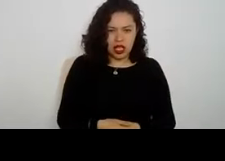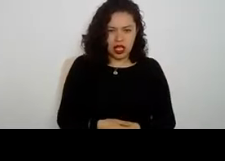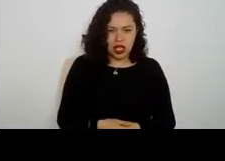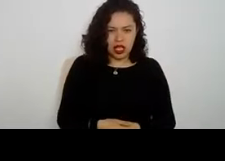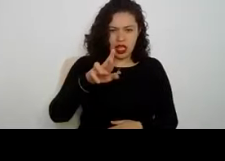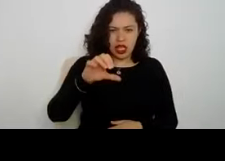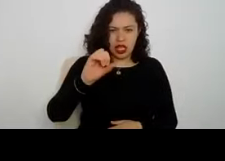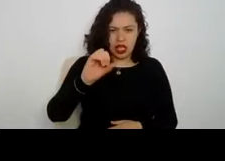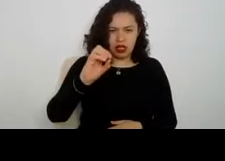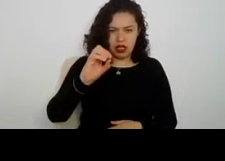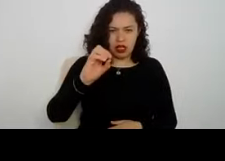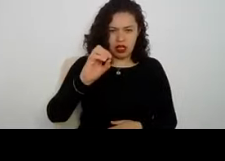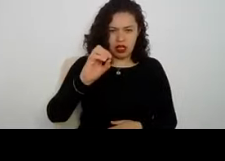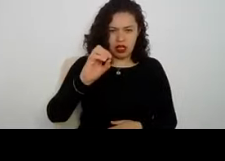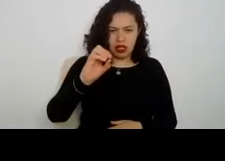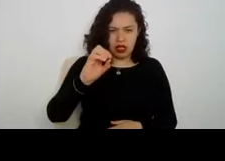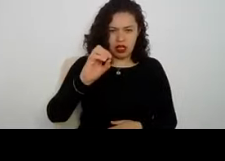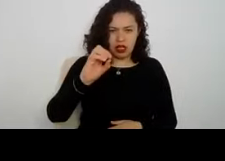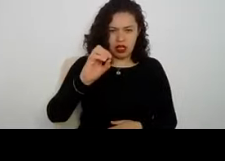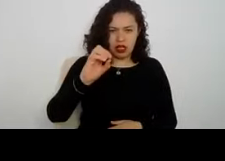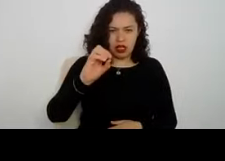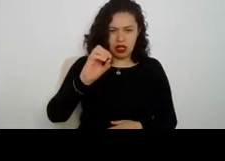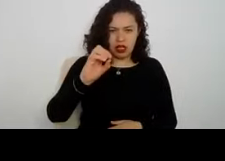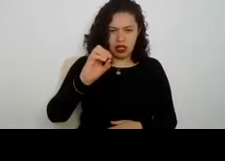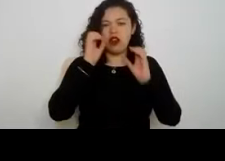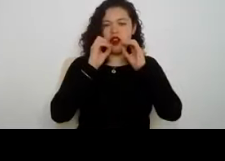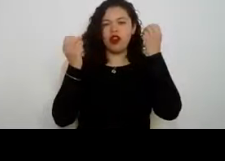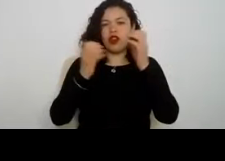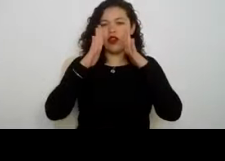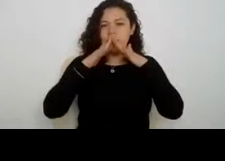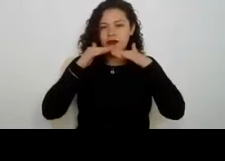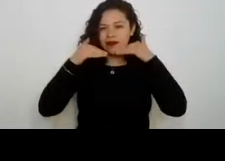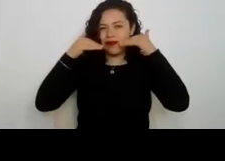llama Surfeando Sonrisas, que a través de programas deportivos